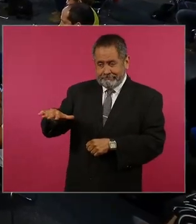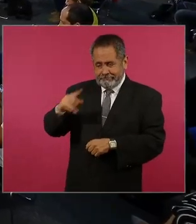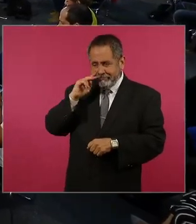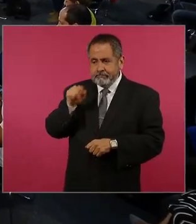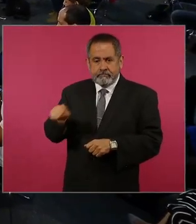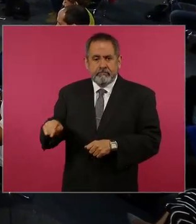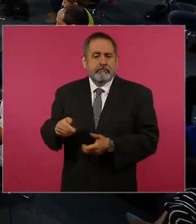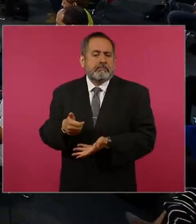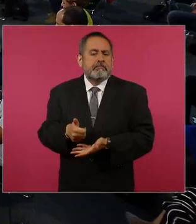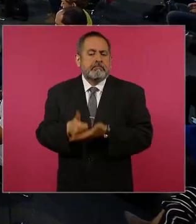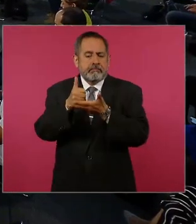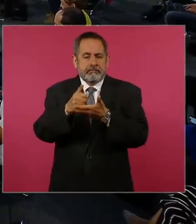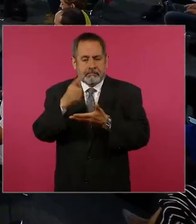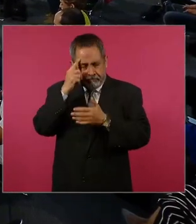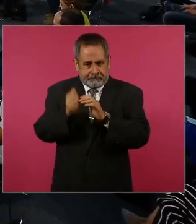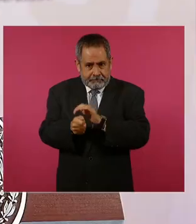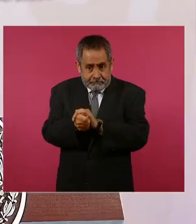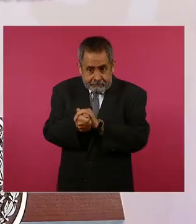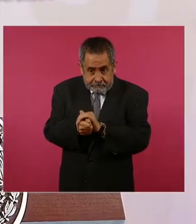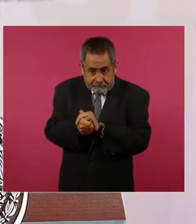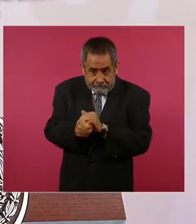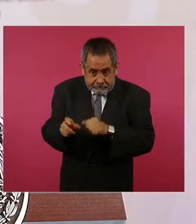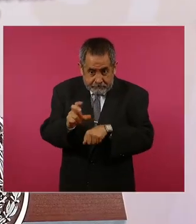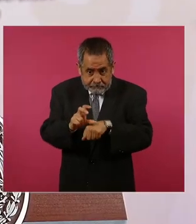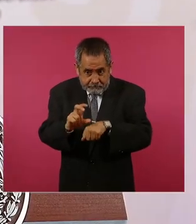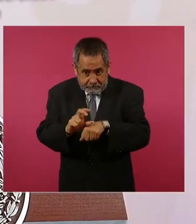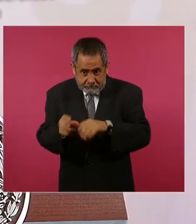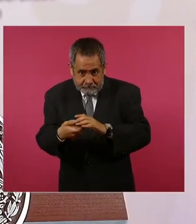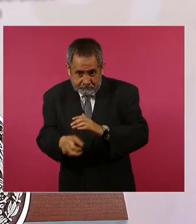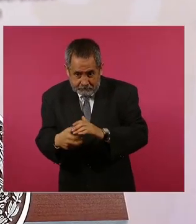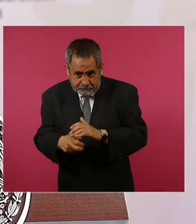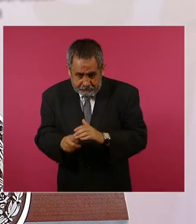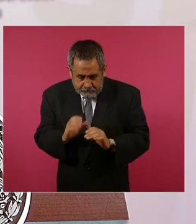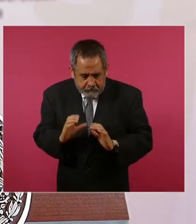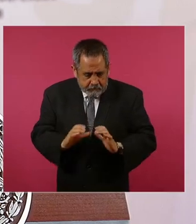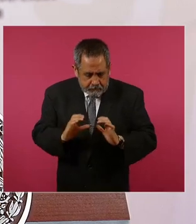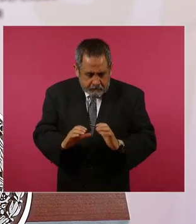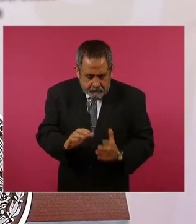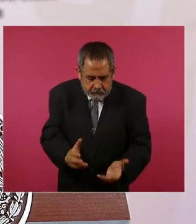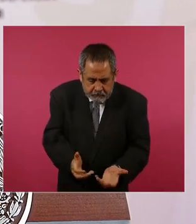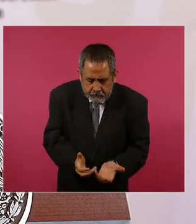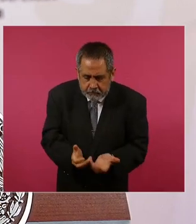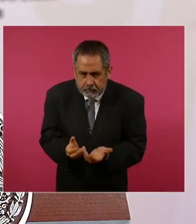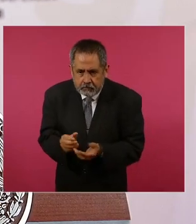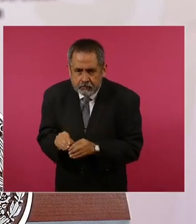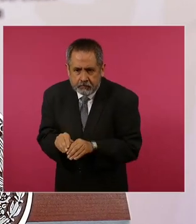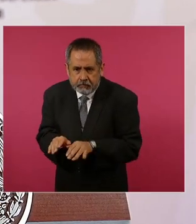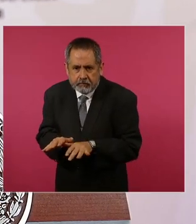soltar pequeñas tortuguitas con la familia.